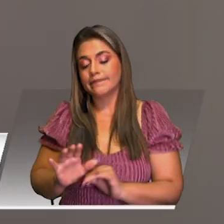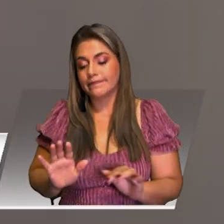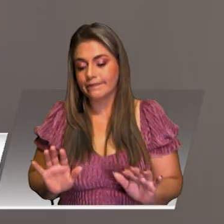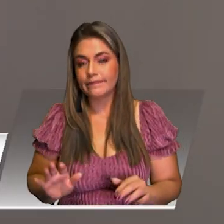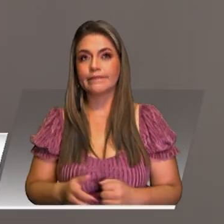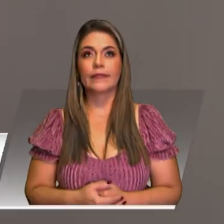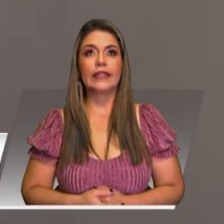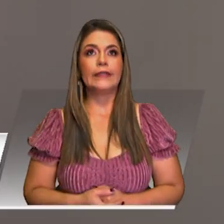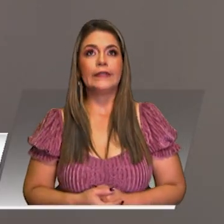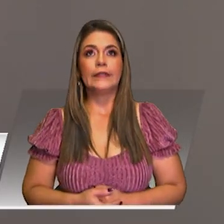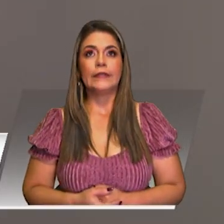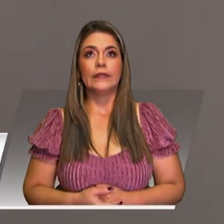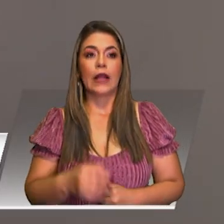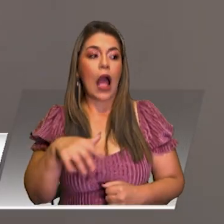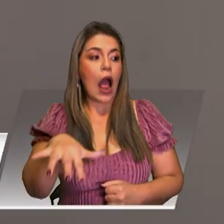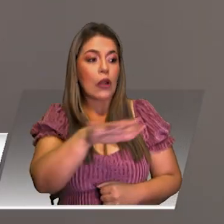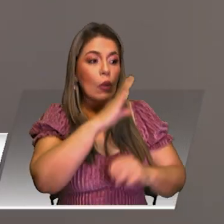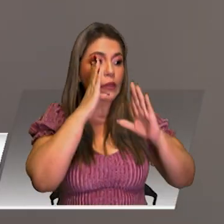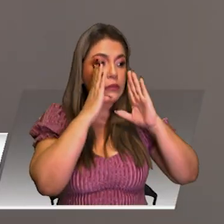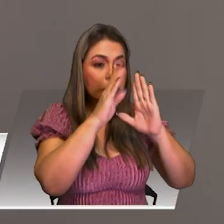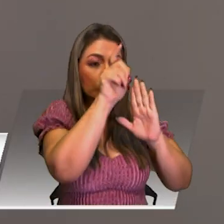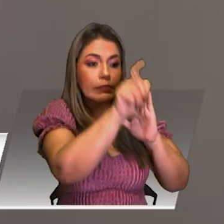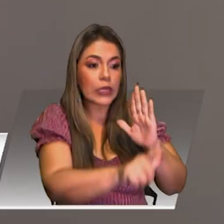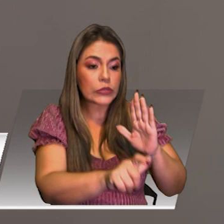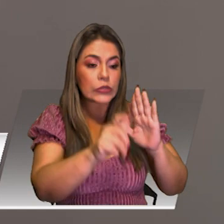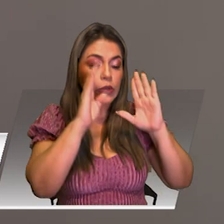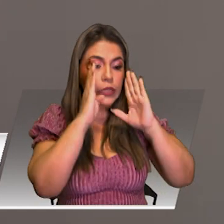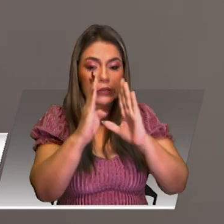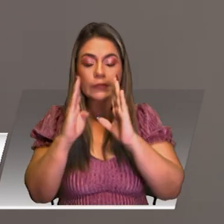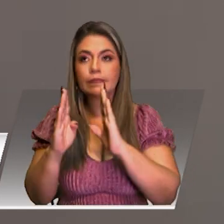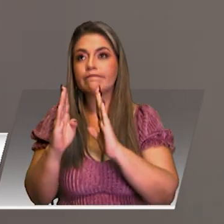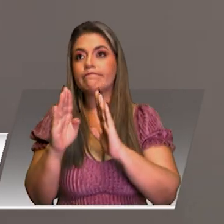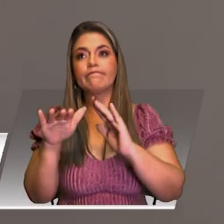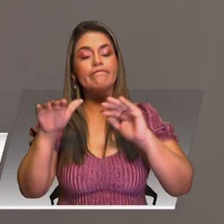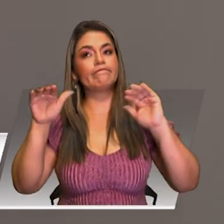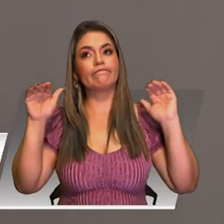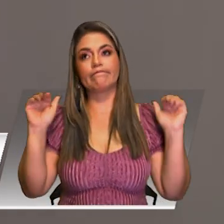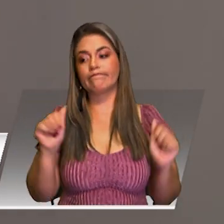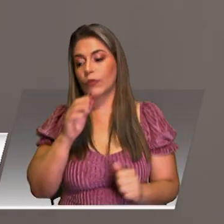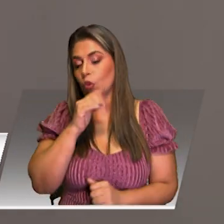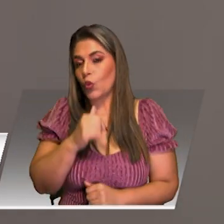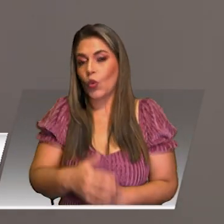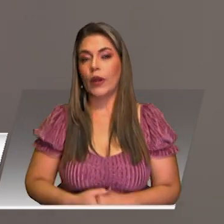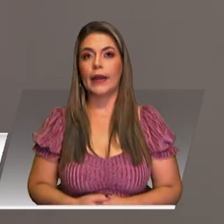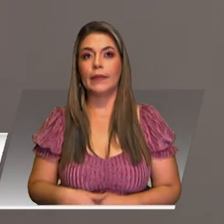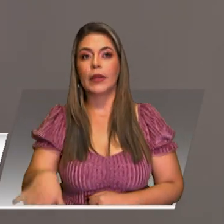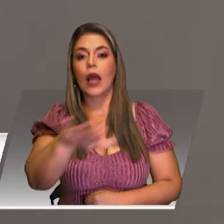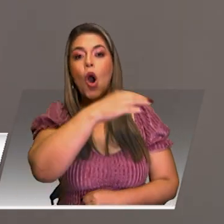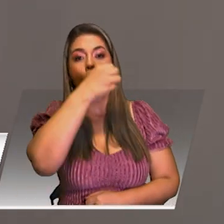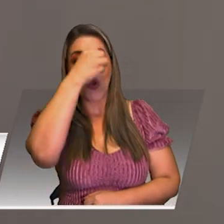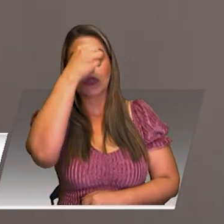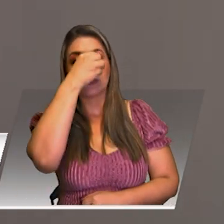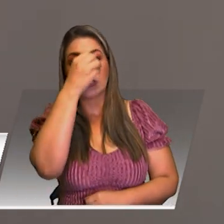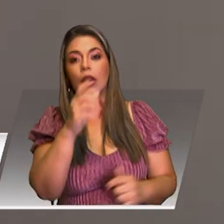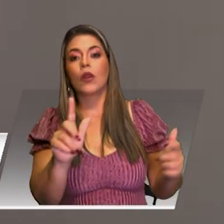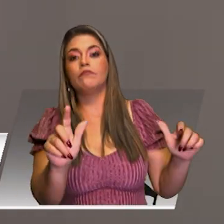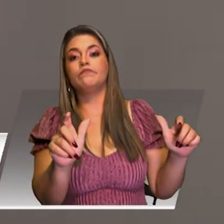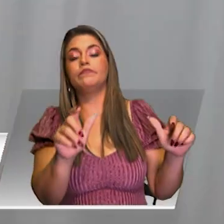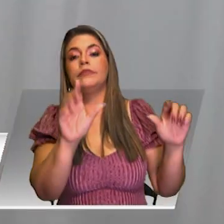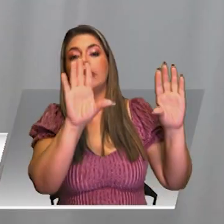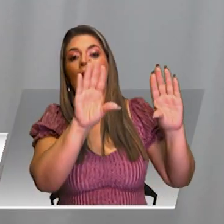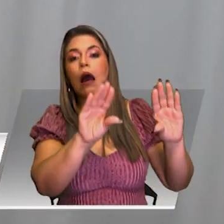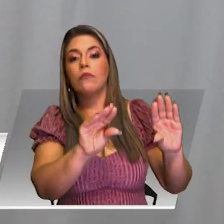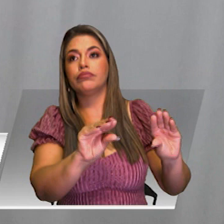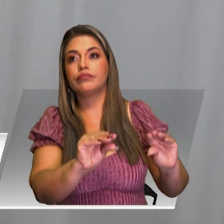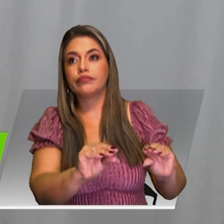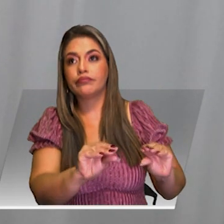sus posibilidades de brindar atención oportuna son más limitadas, pues allá el oxígeno también empieza a escasear.